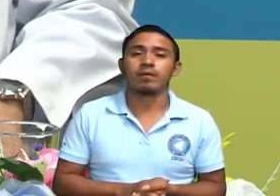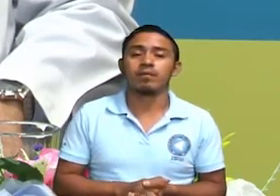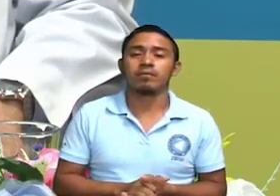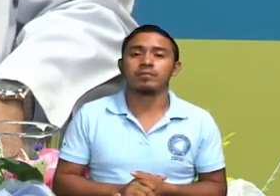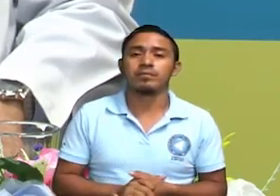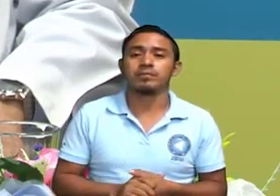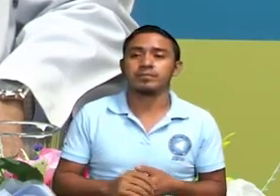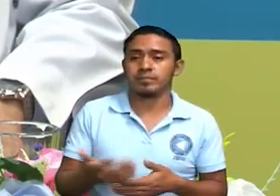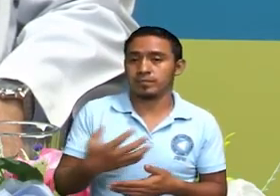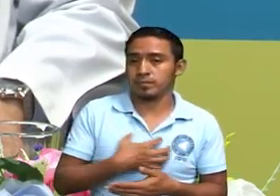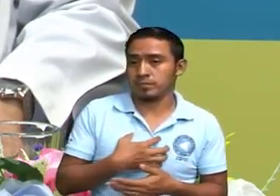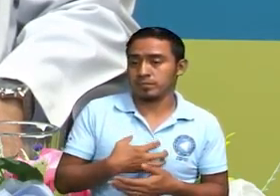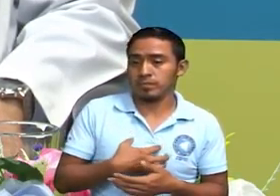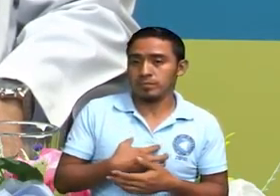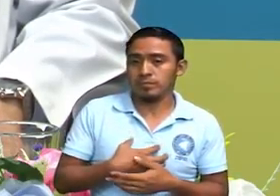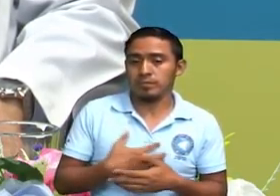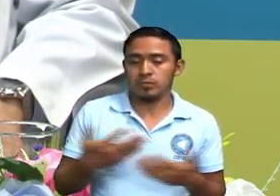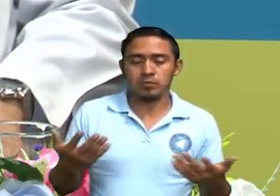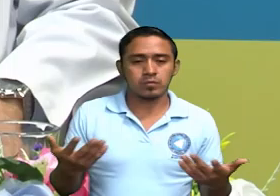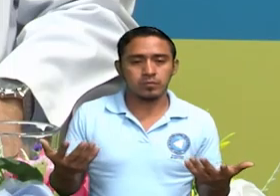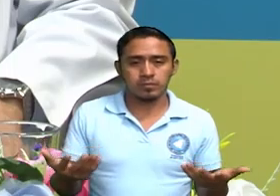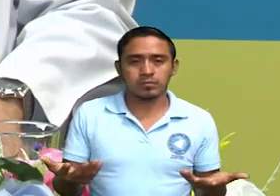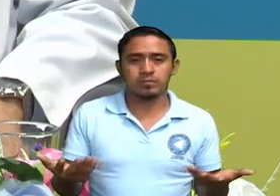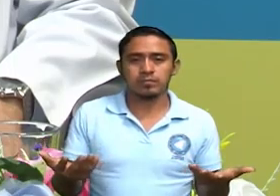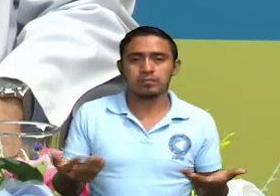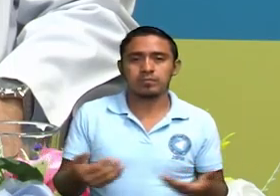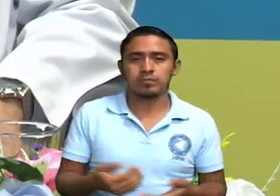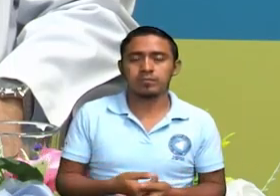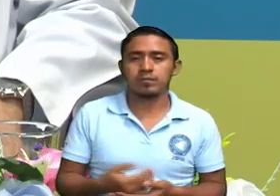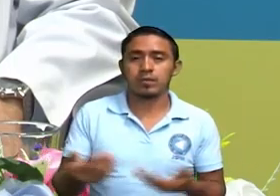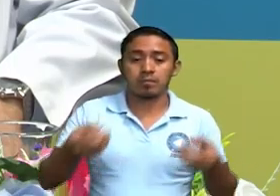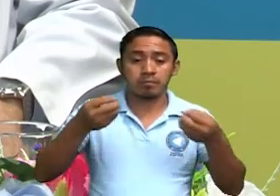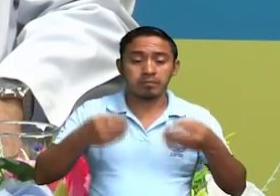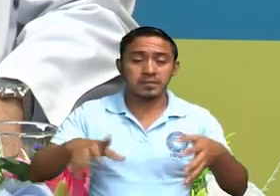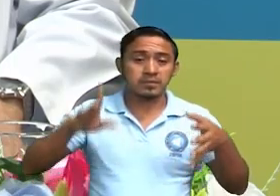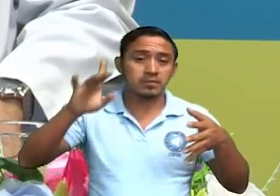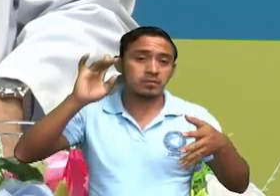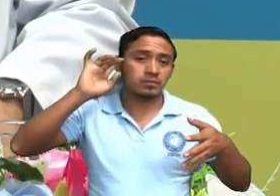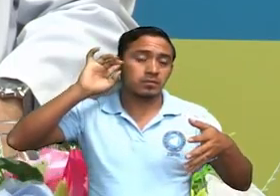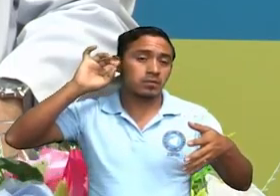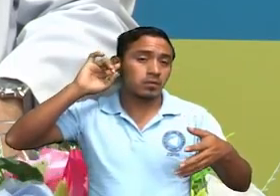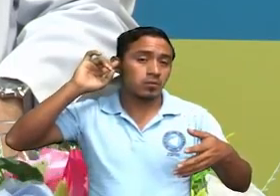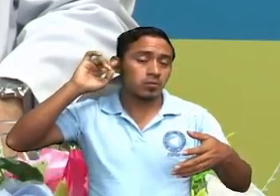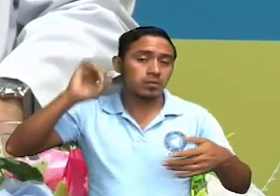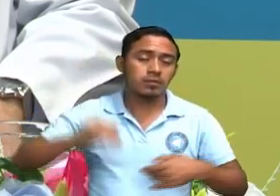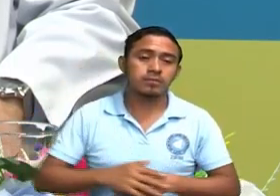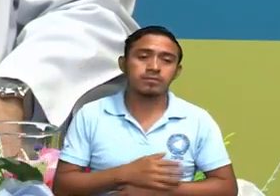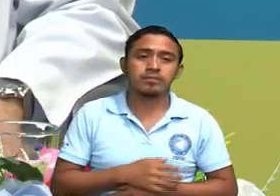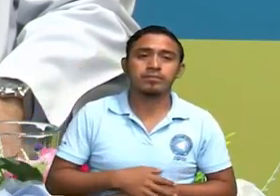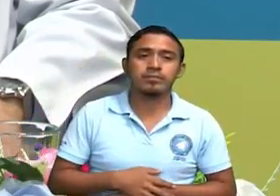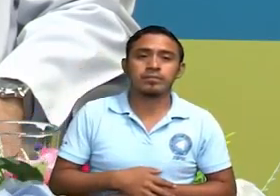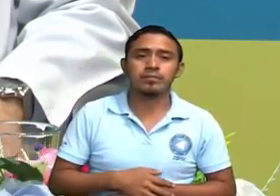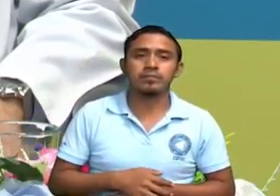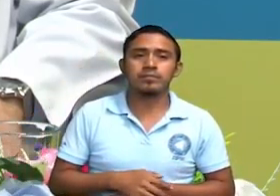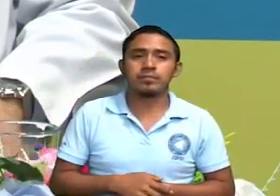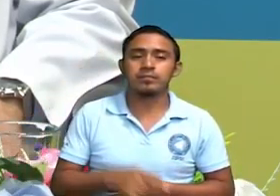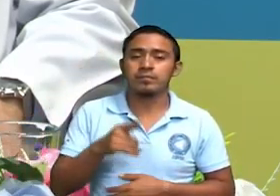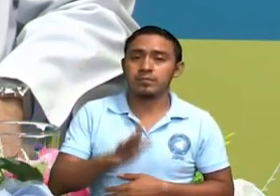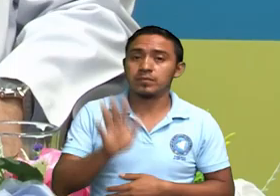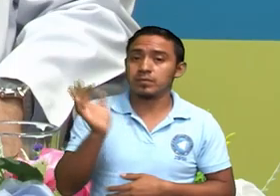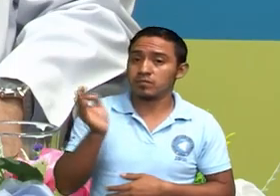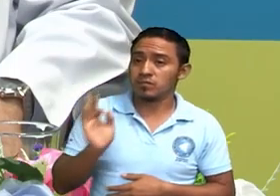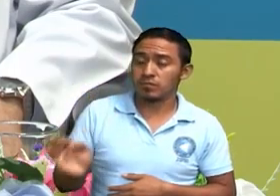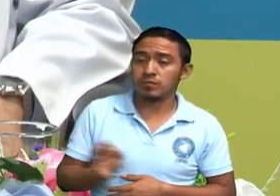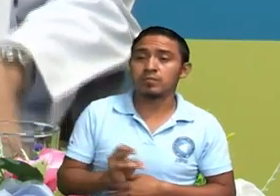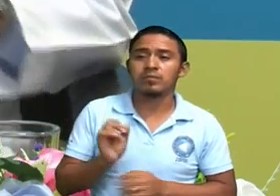las causas de ¿cómo se llama? De la pérdida auditiva en los niños, en ese sentido, lo podemos